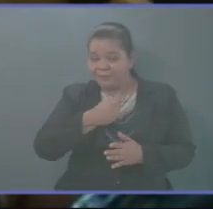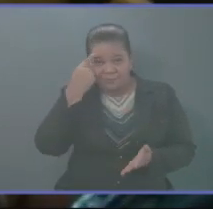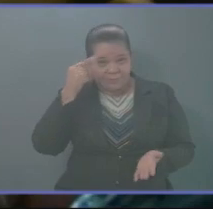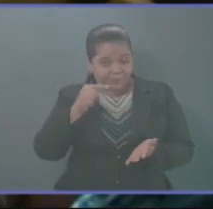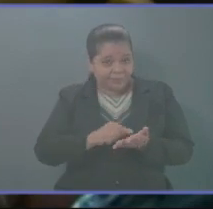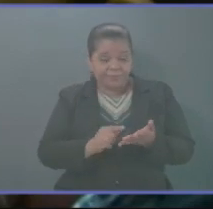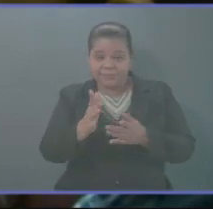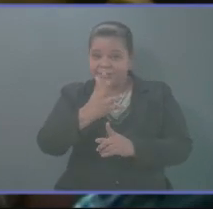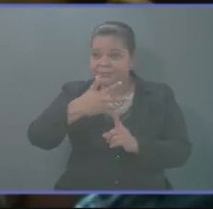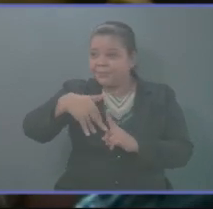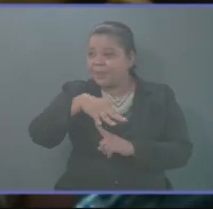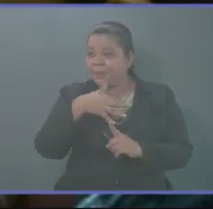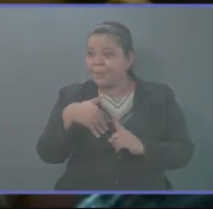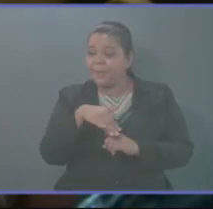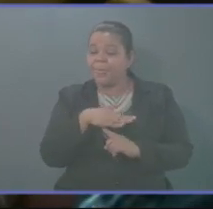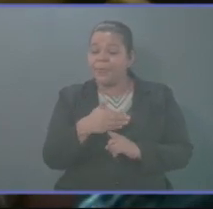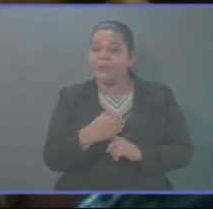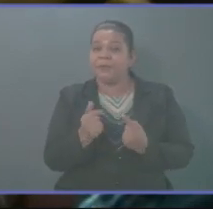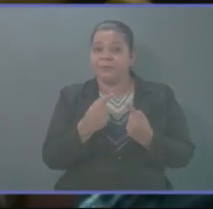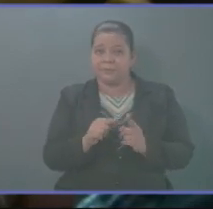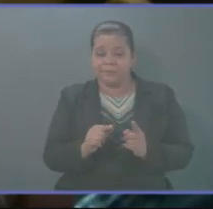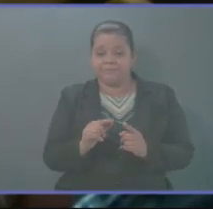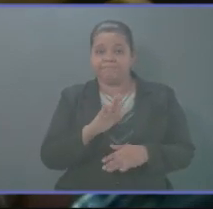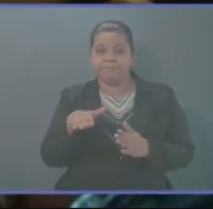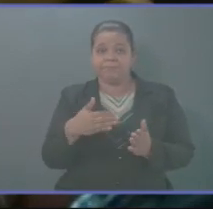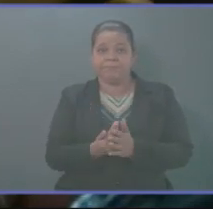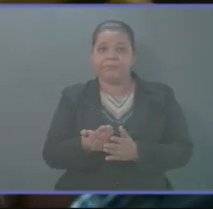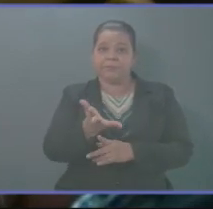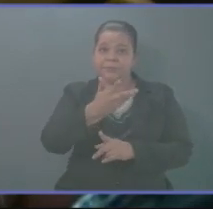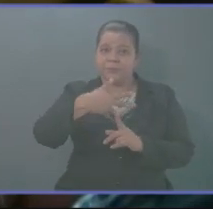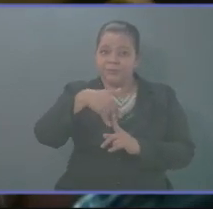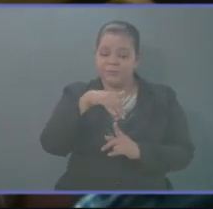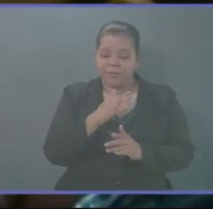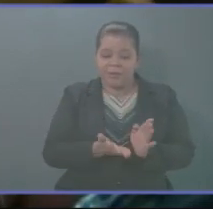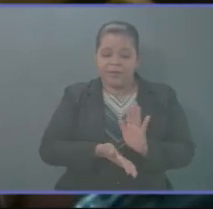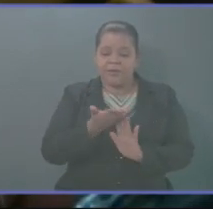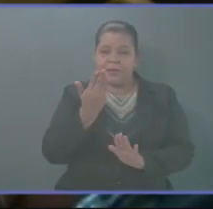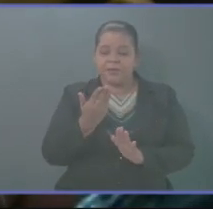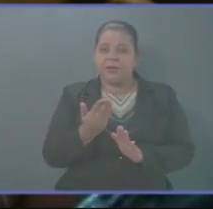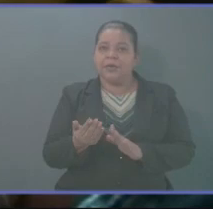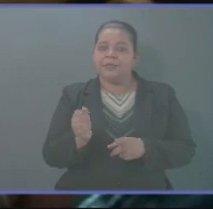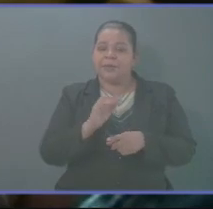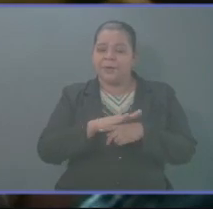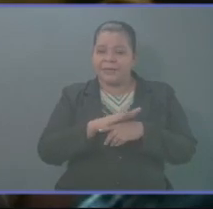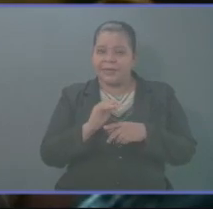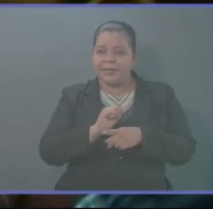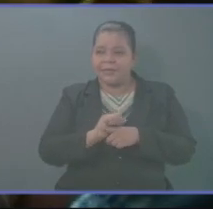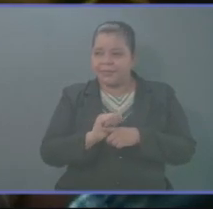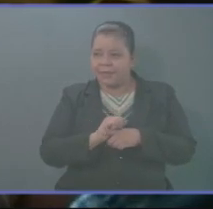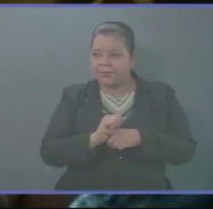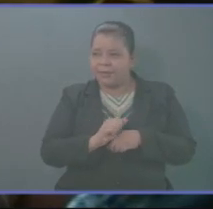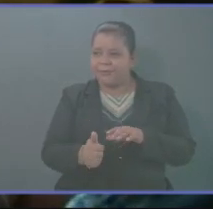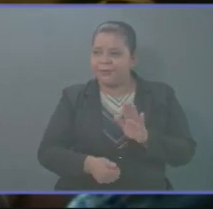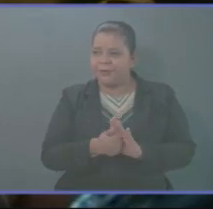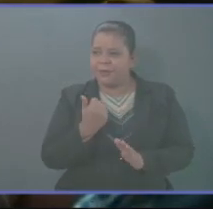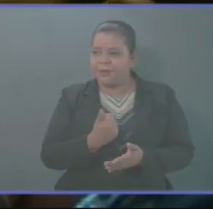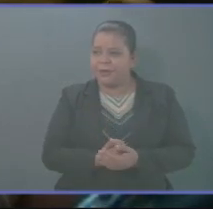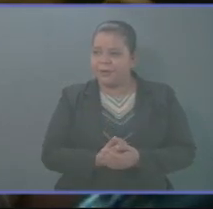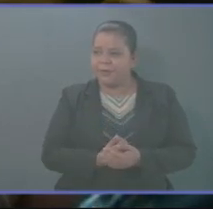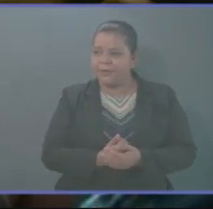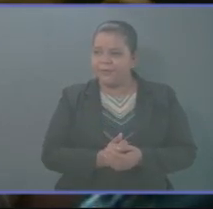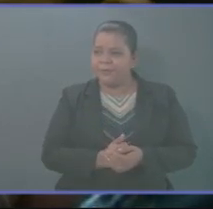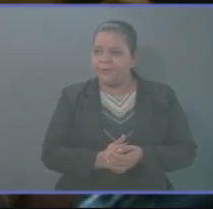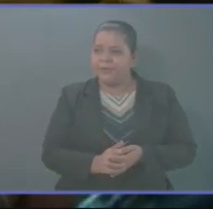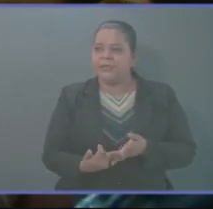laborales. Pero la suspensión es prácticamente cesarle los derechos, cesarle la estabilidad laboral